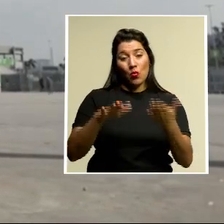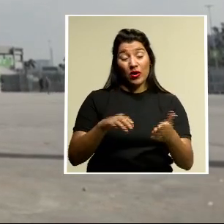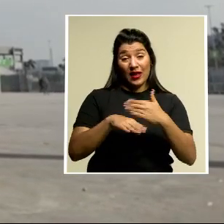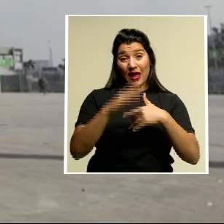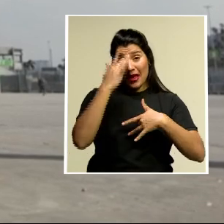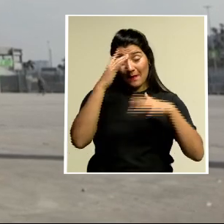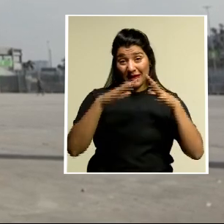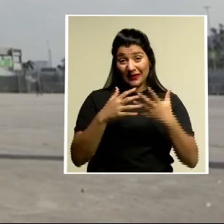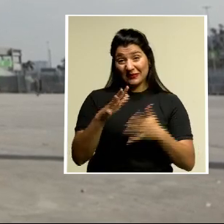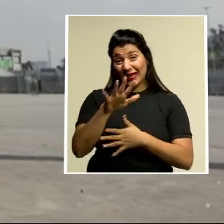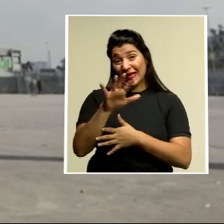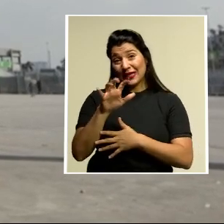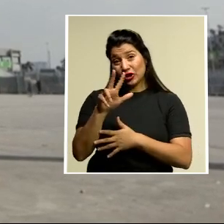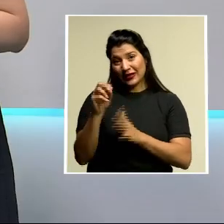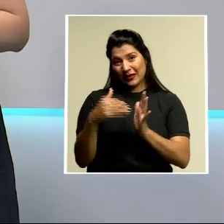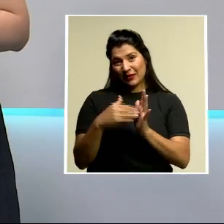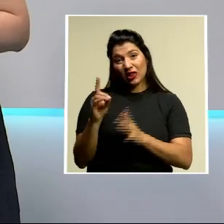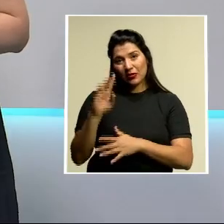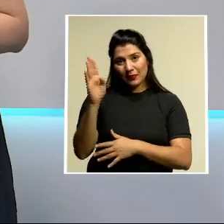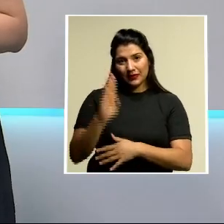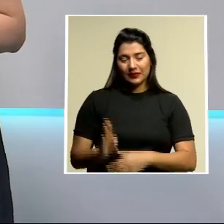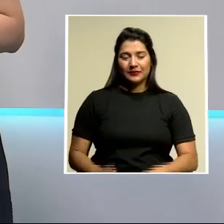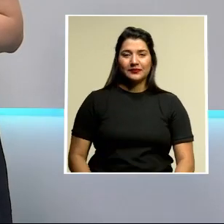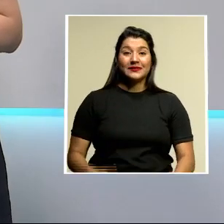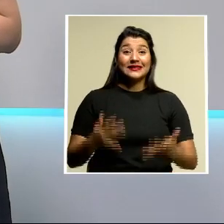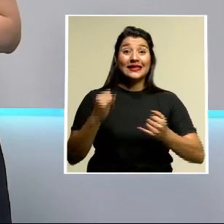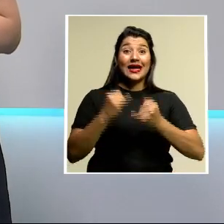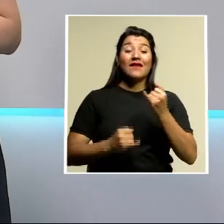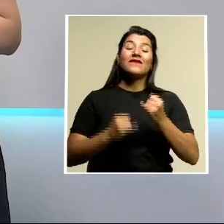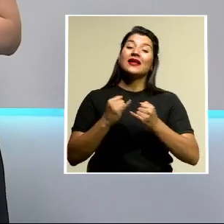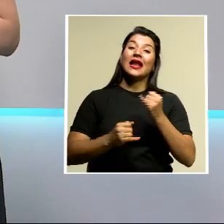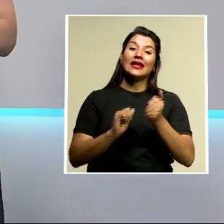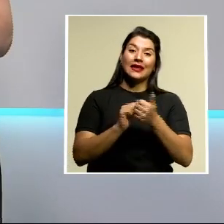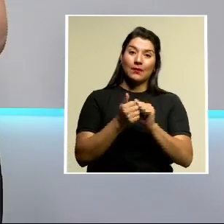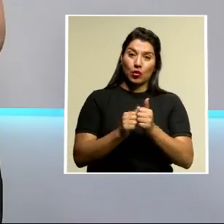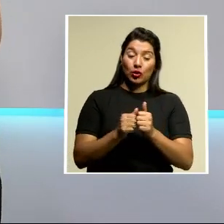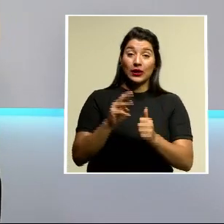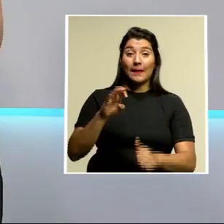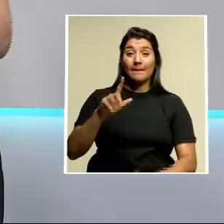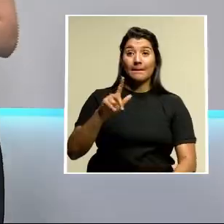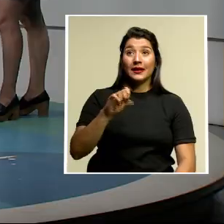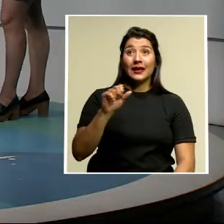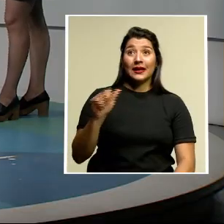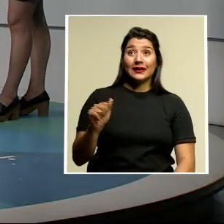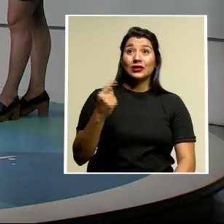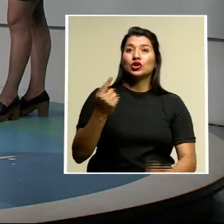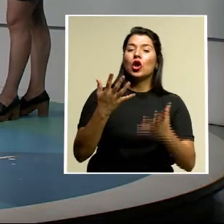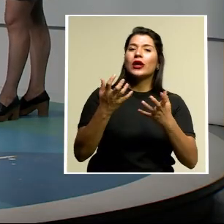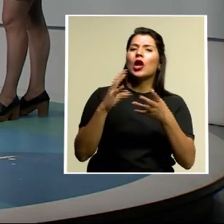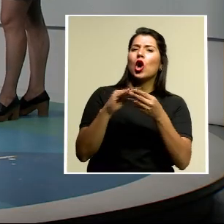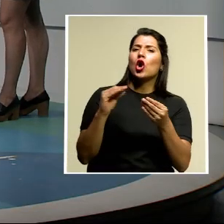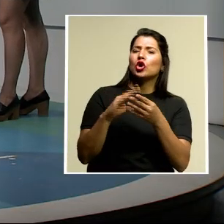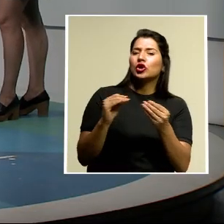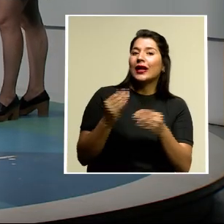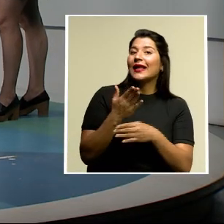dos selecciones más prestigiosas de nuestro continente, Brasil y Argentina. El partido promete, va a ser grande. Un juego